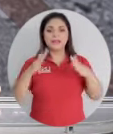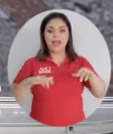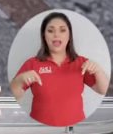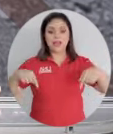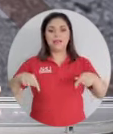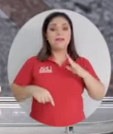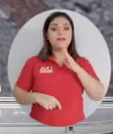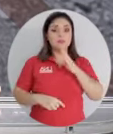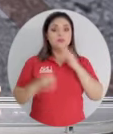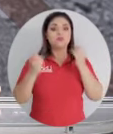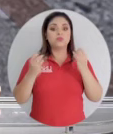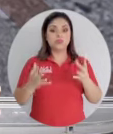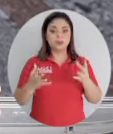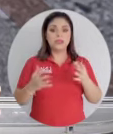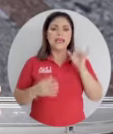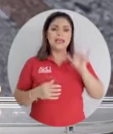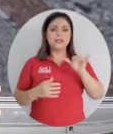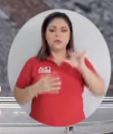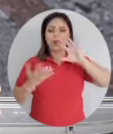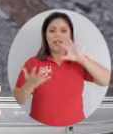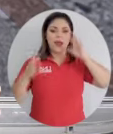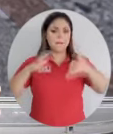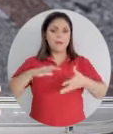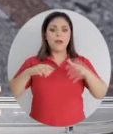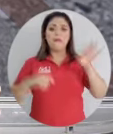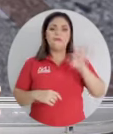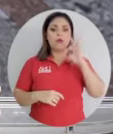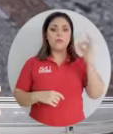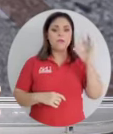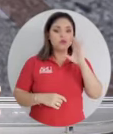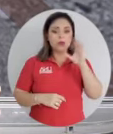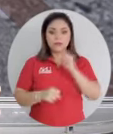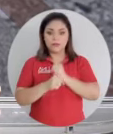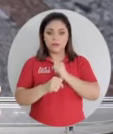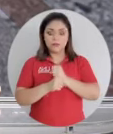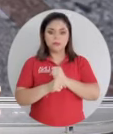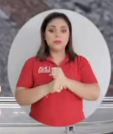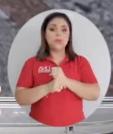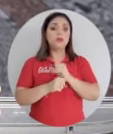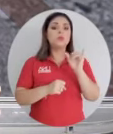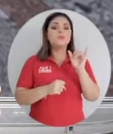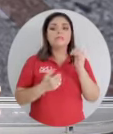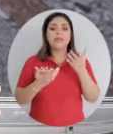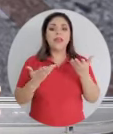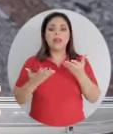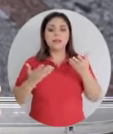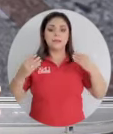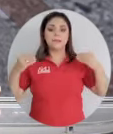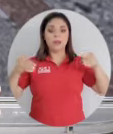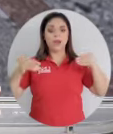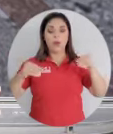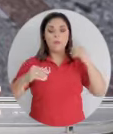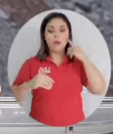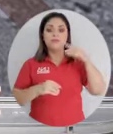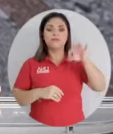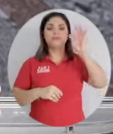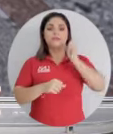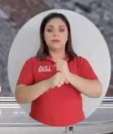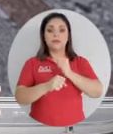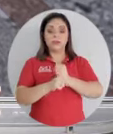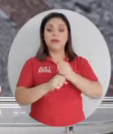que viene a transformar la forma de la empleabilidad y del mercado de trabajo. Y eso